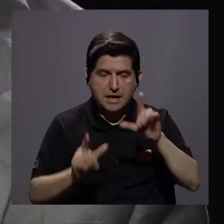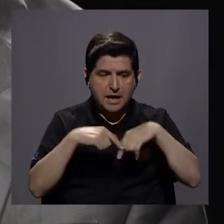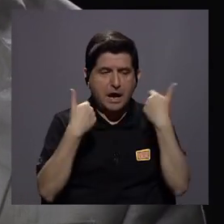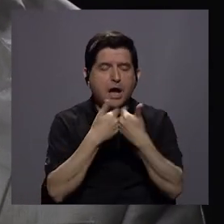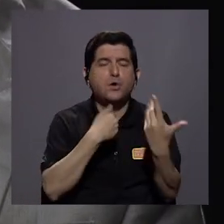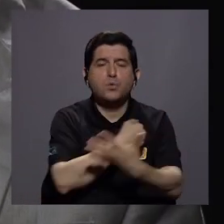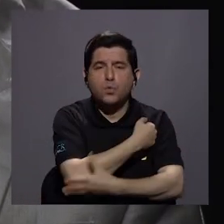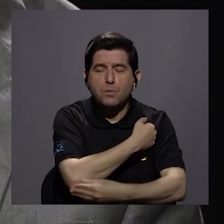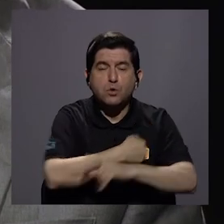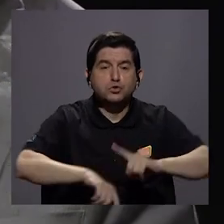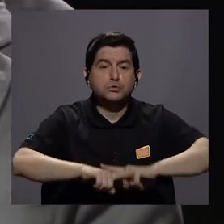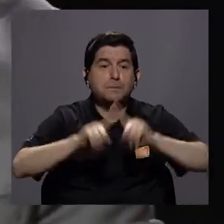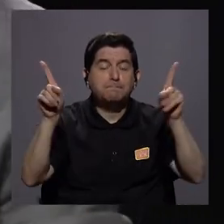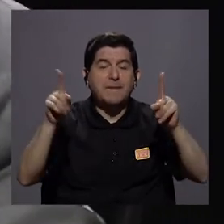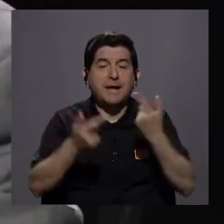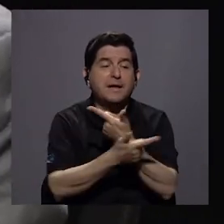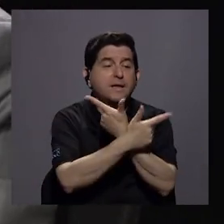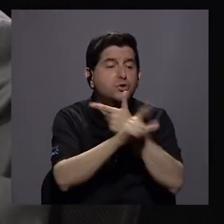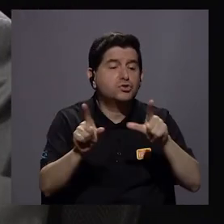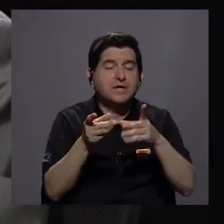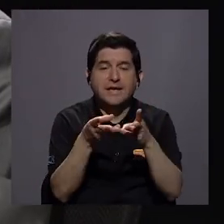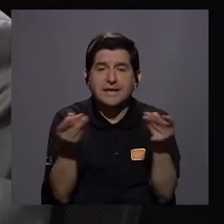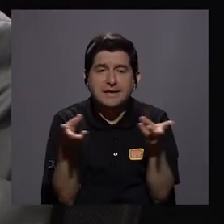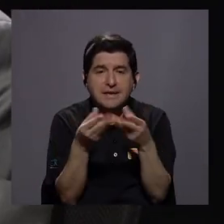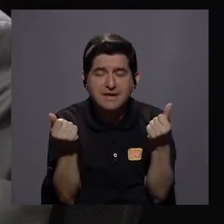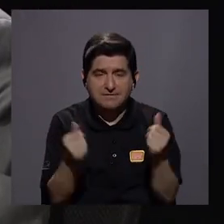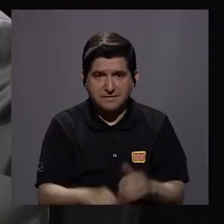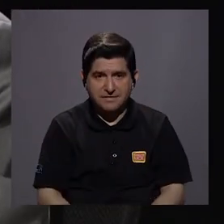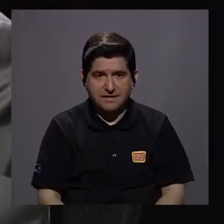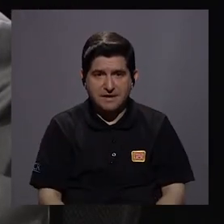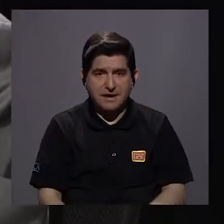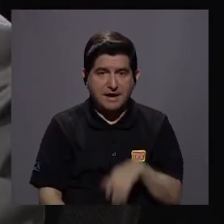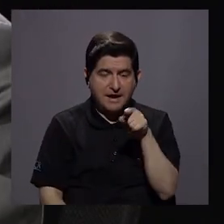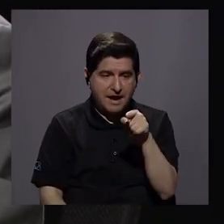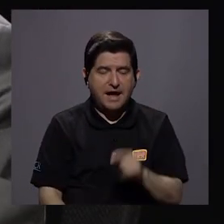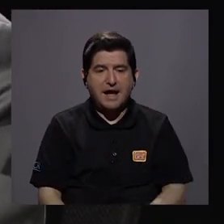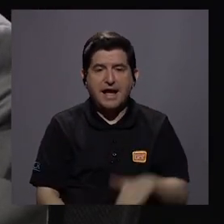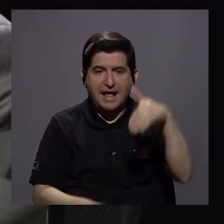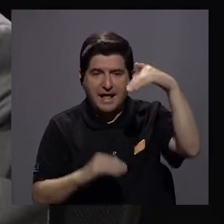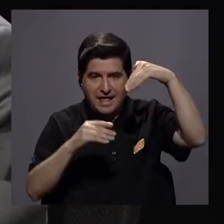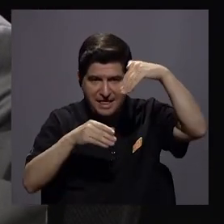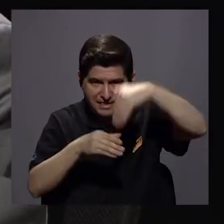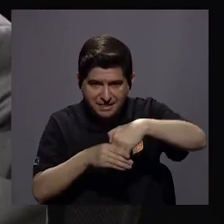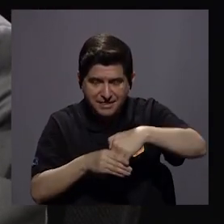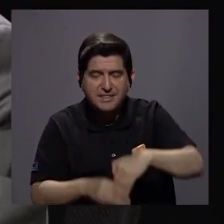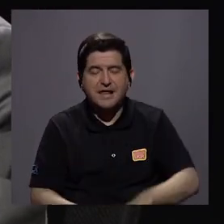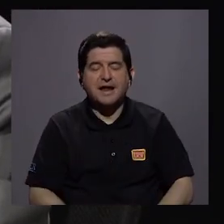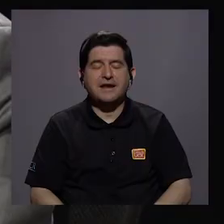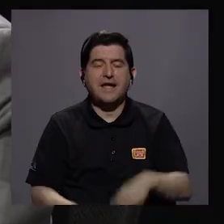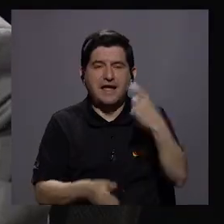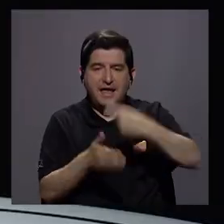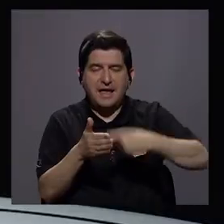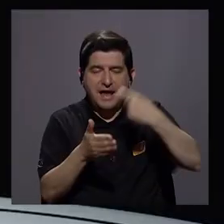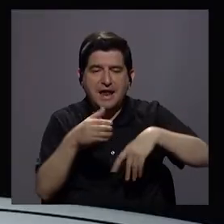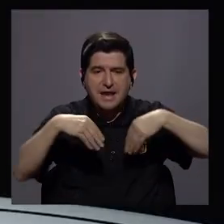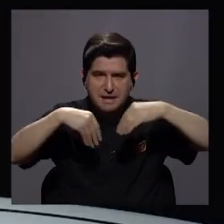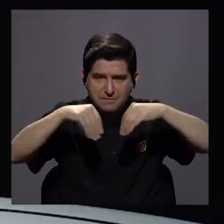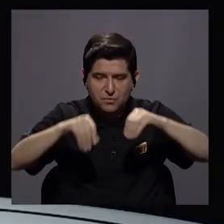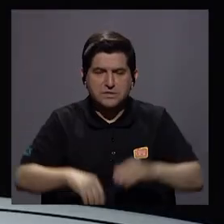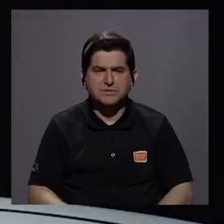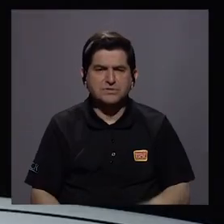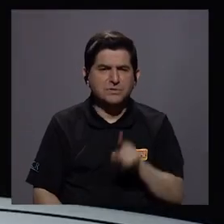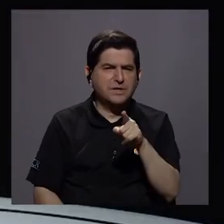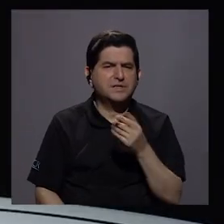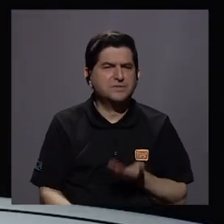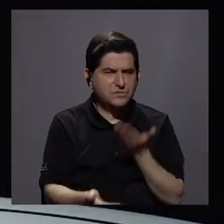para que siga favoreciendo a los sectores más pobres, pero se liberan una serie de productos para que entonces caigan dentro del nivel de impuesto de ventas. Todo esto